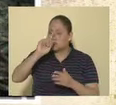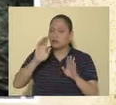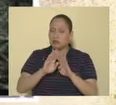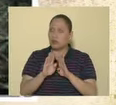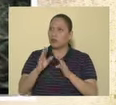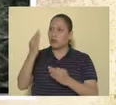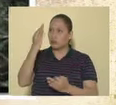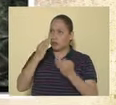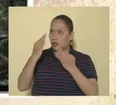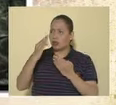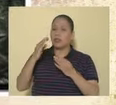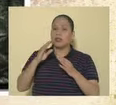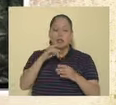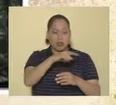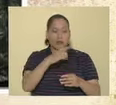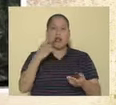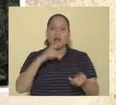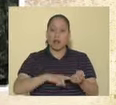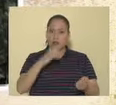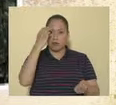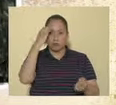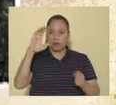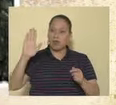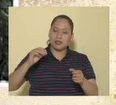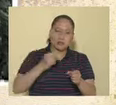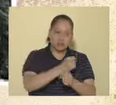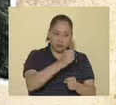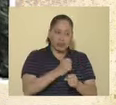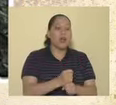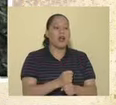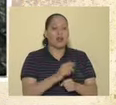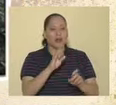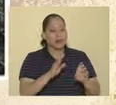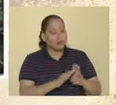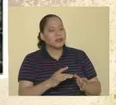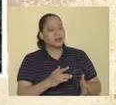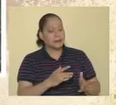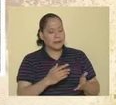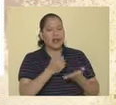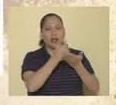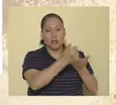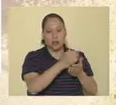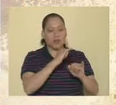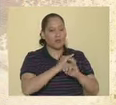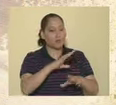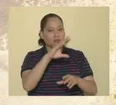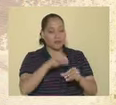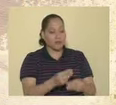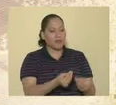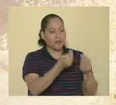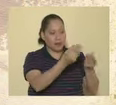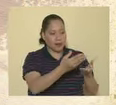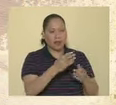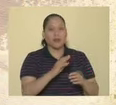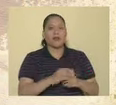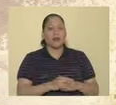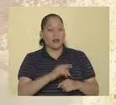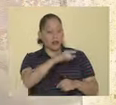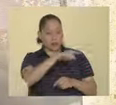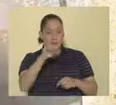tratadas como víctimas, pero que tengan las condiciones, la información de saber qué pueden hacer, y no que se les trate de una